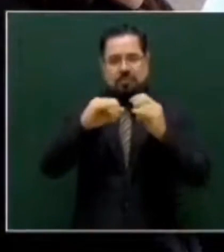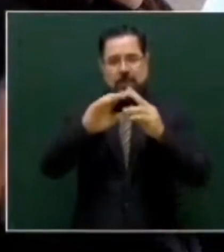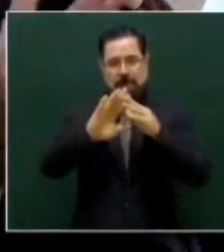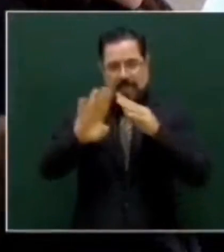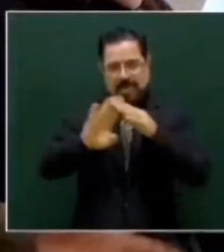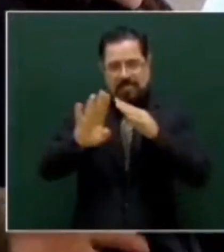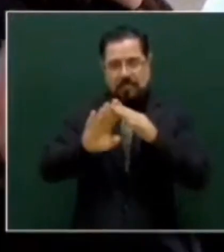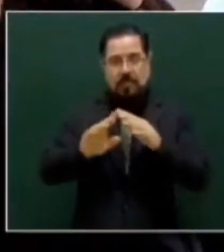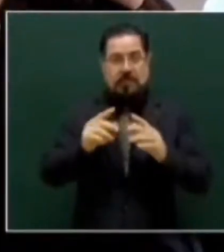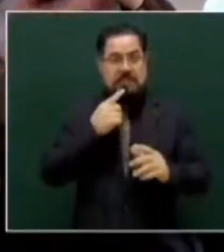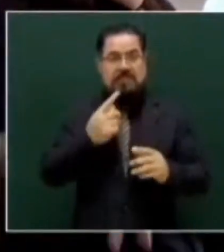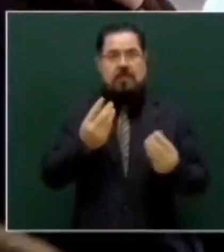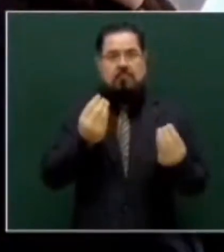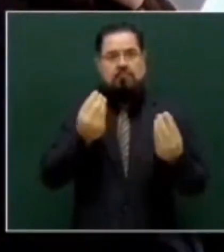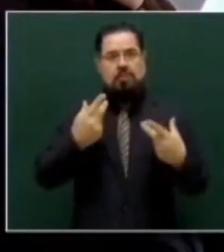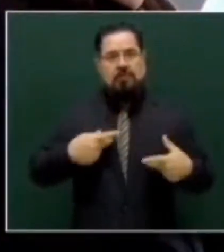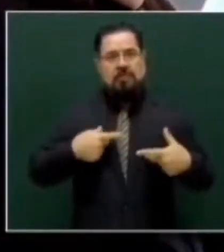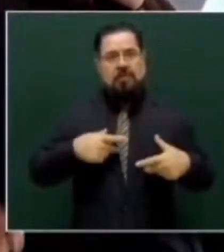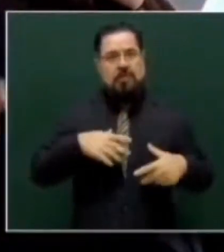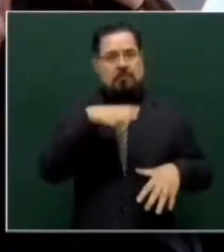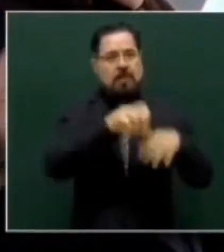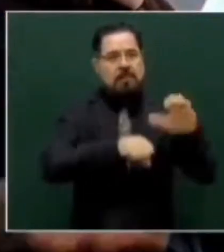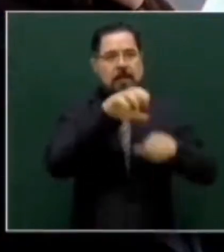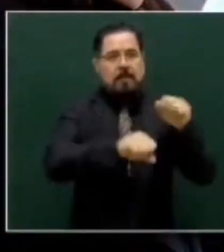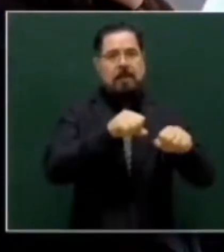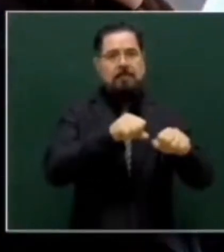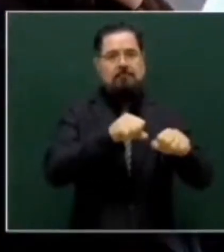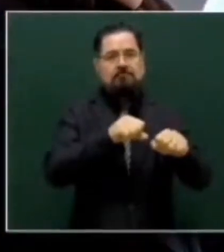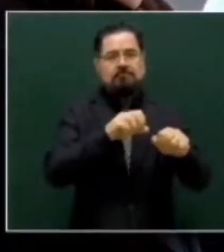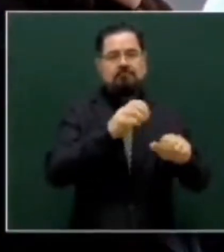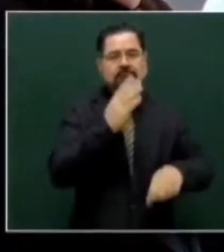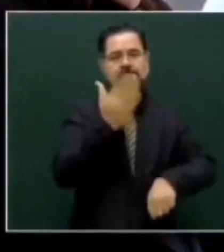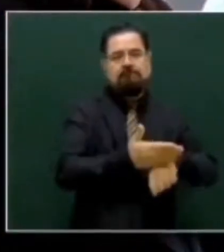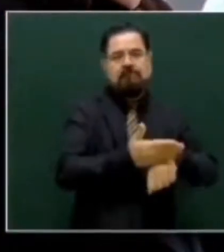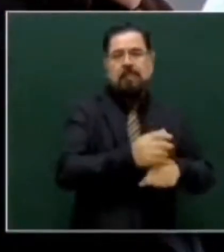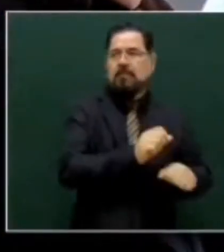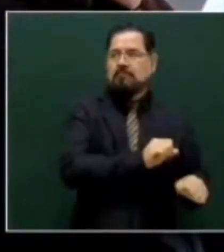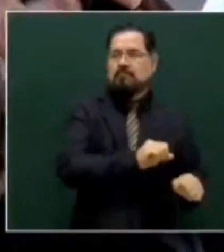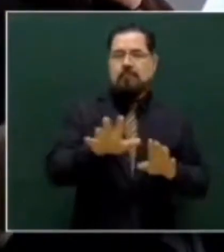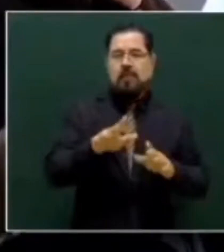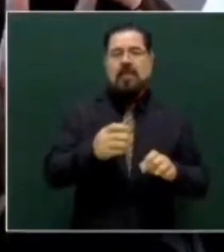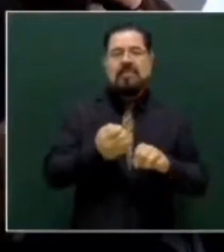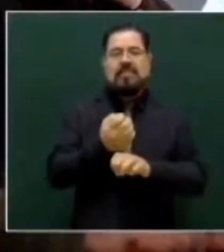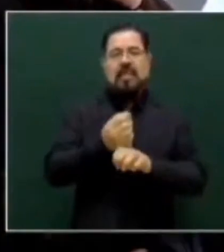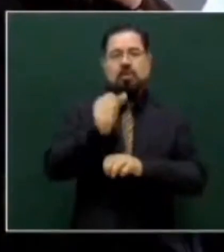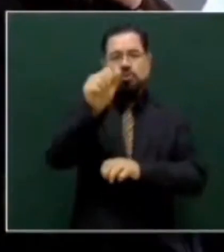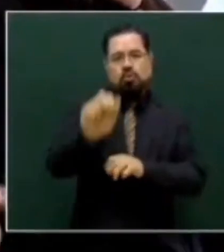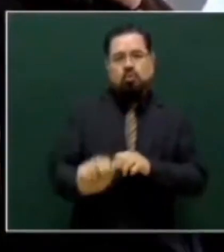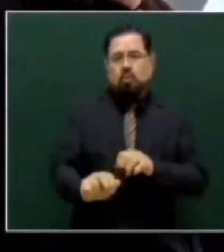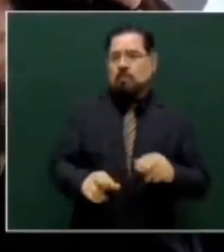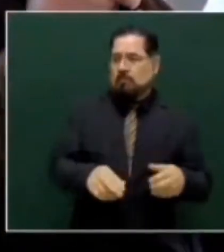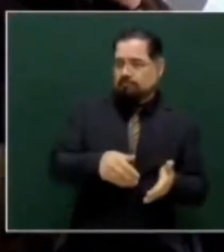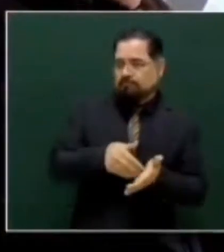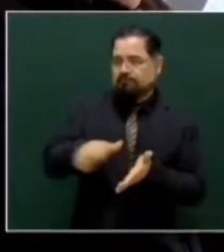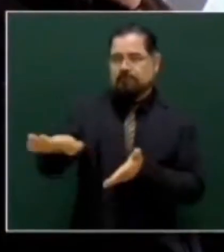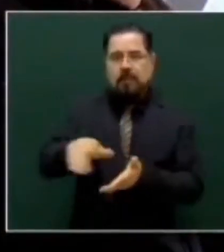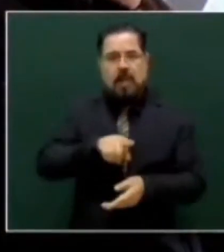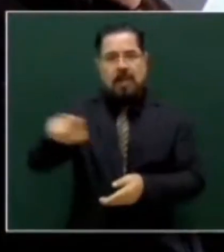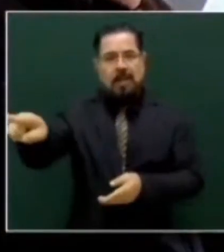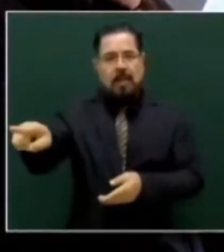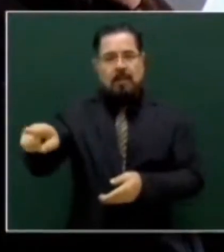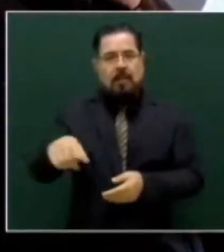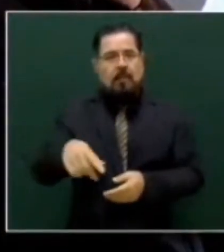fueron detenidos y enviados a estados del sur contra su voluntad. ¿Por qué sucedió esto? Y también se está